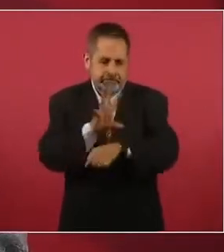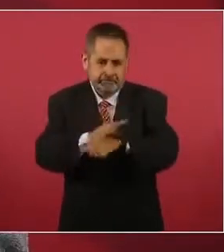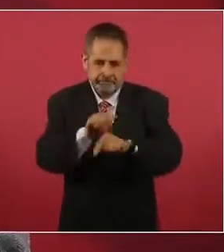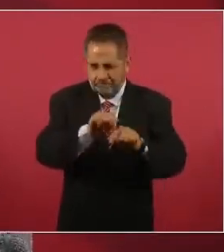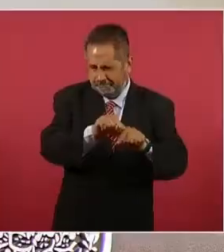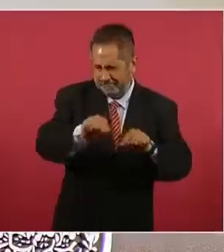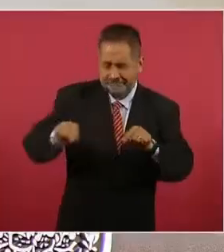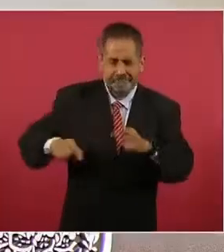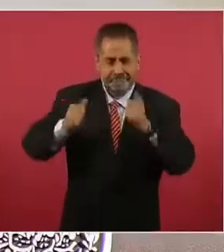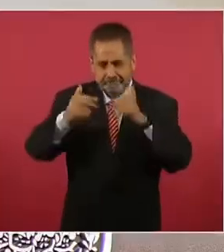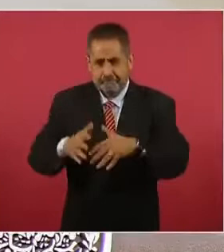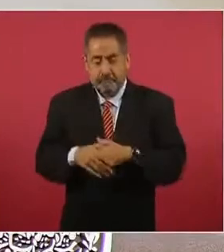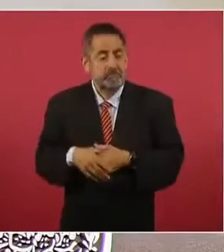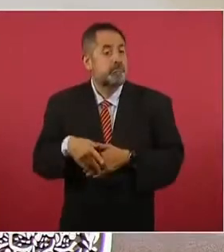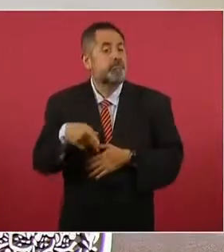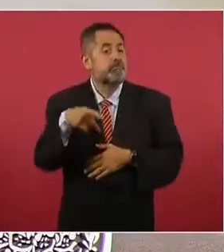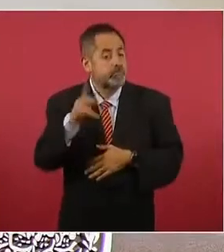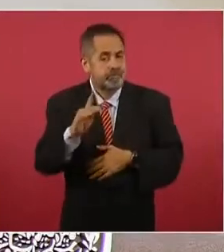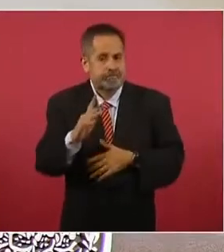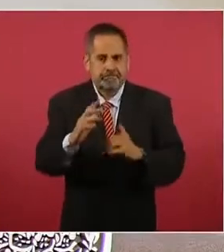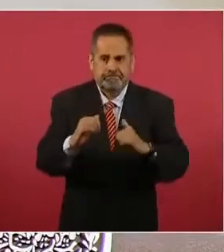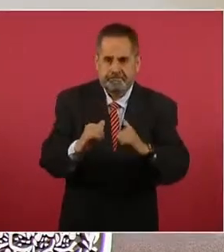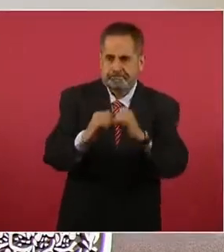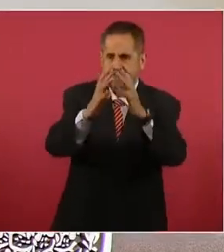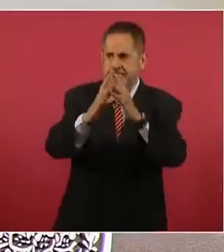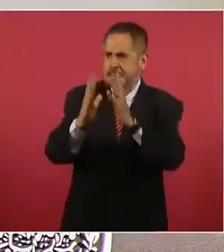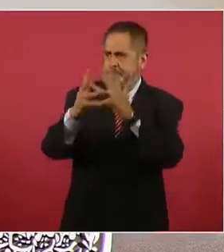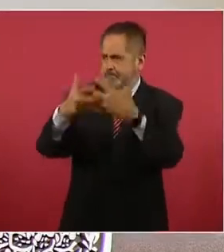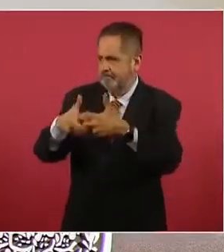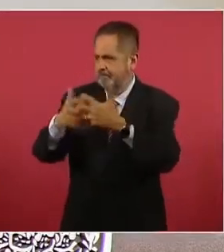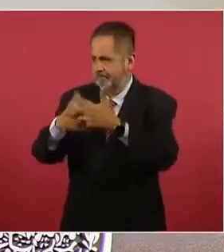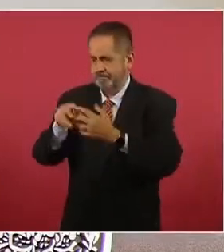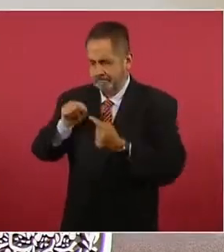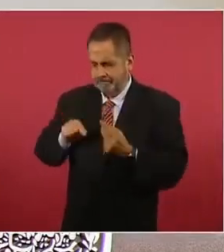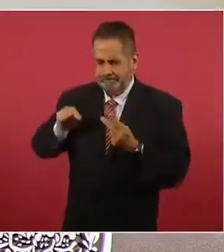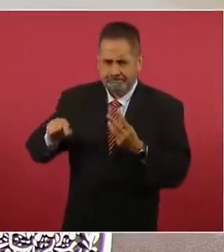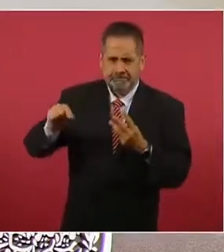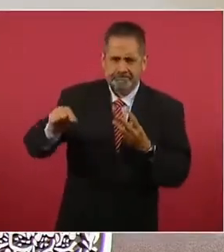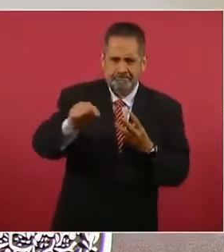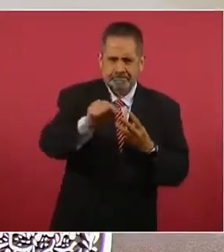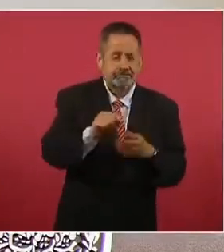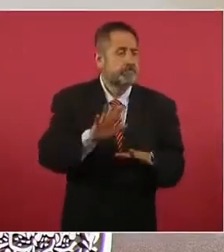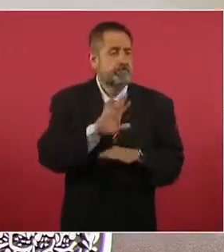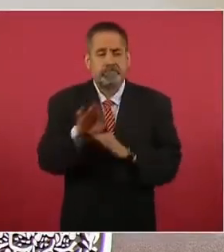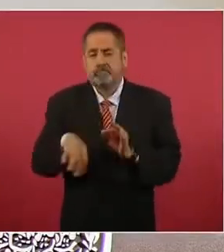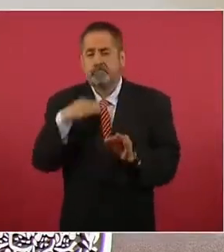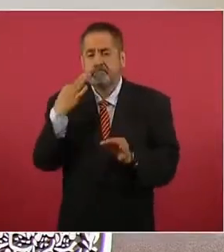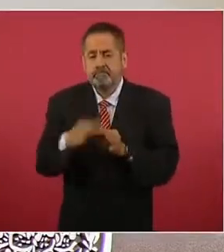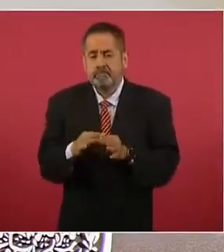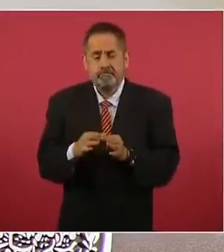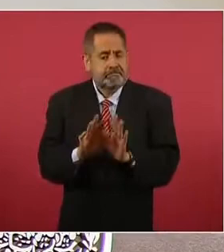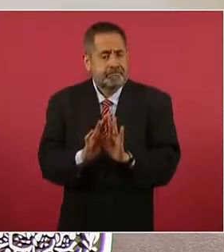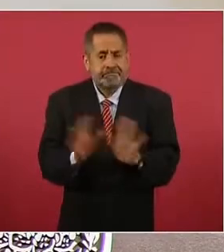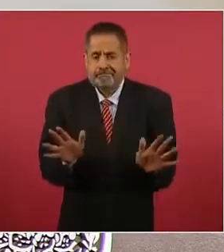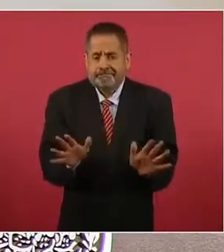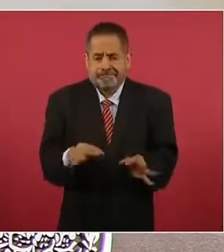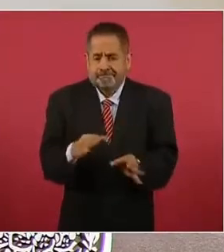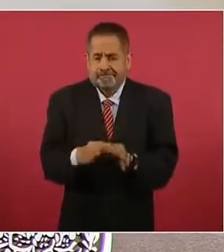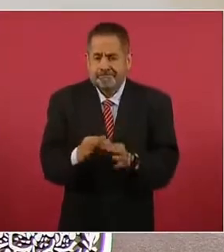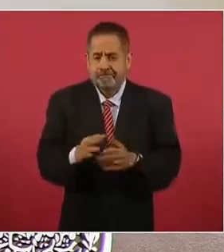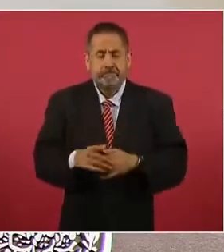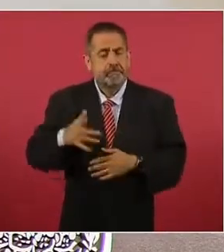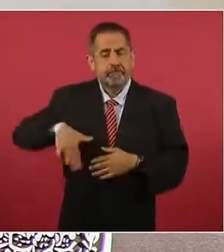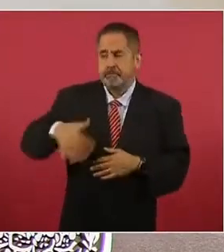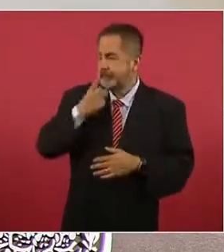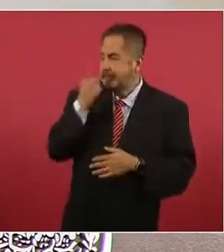todo el equipo crítico, dinámico, mecánico, que es muchísimo, ya está aquí. Y lo que dice